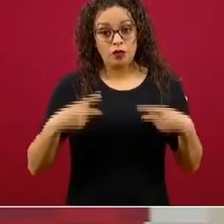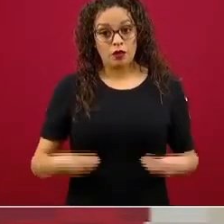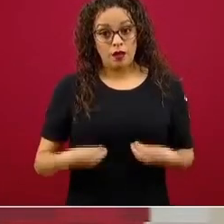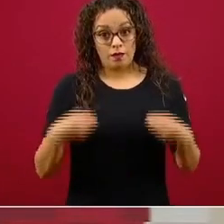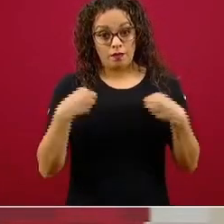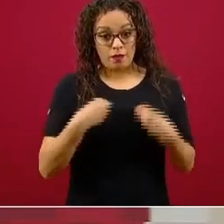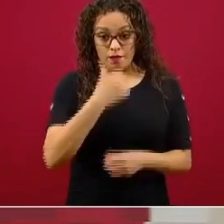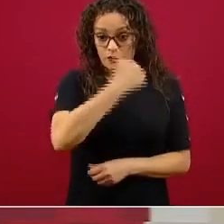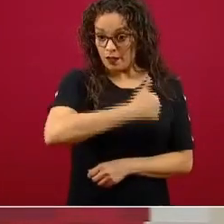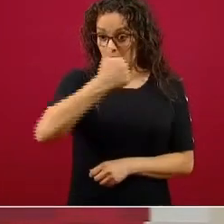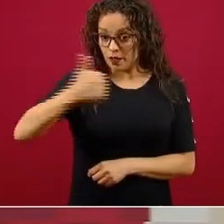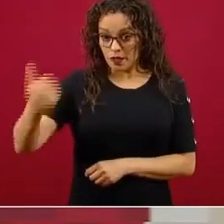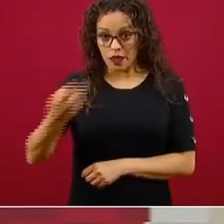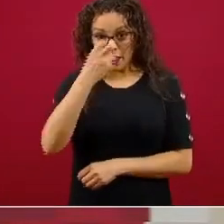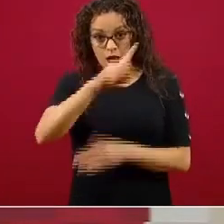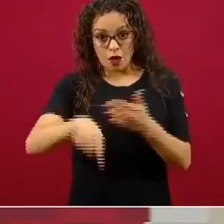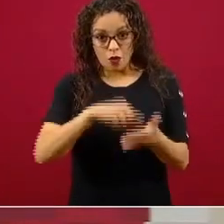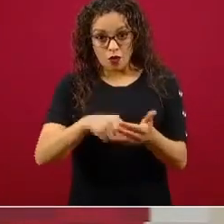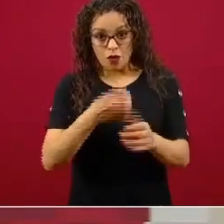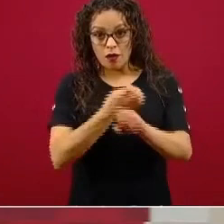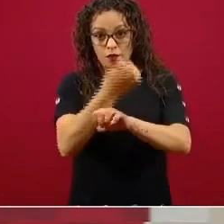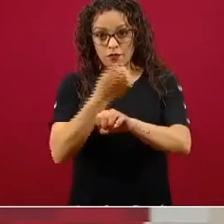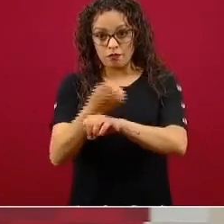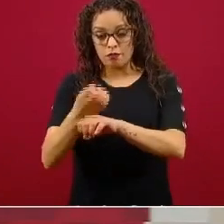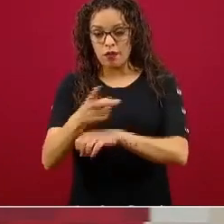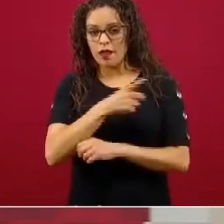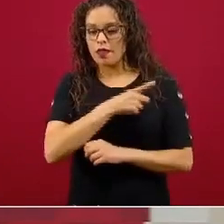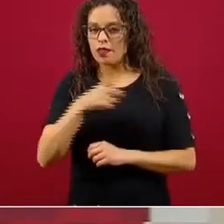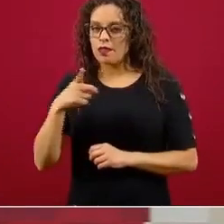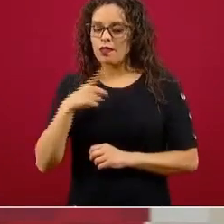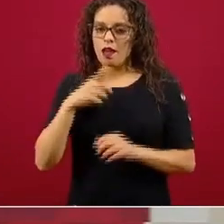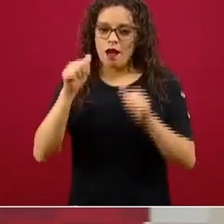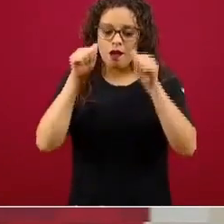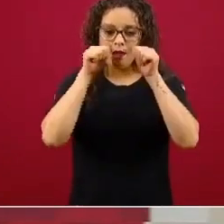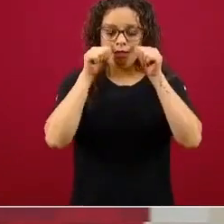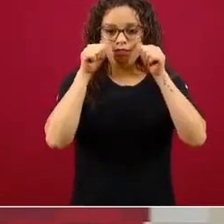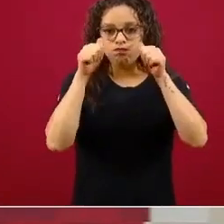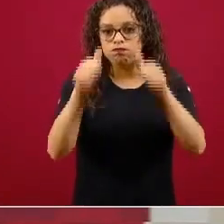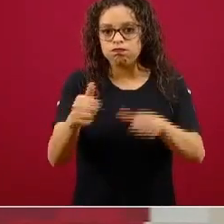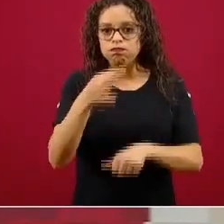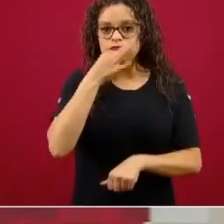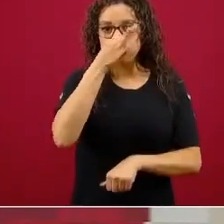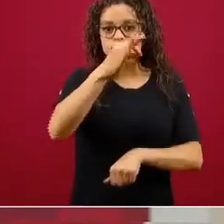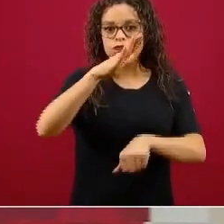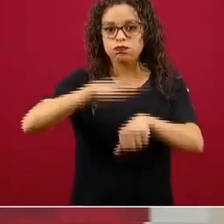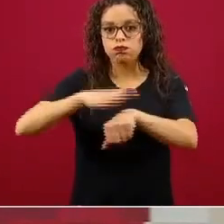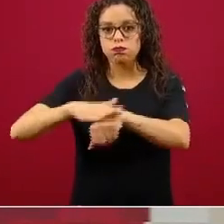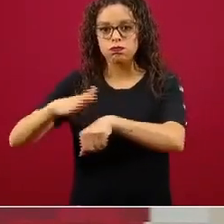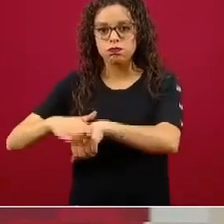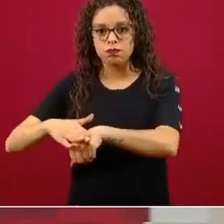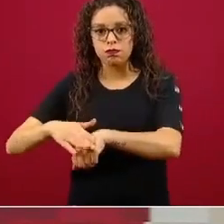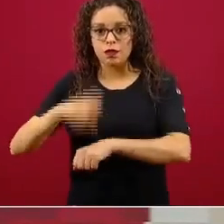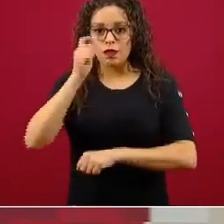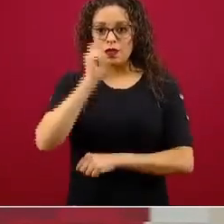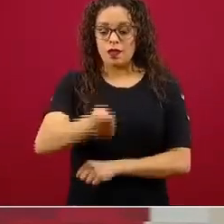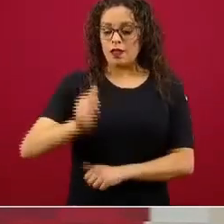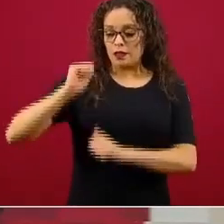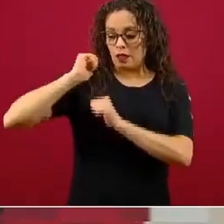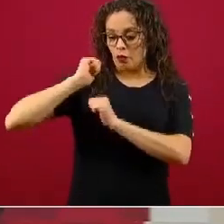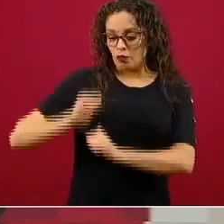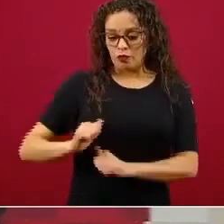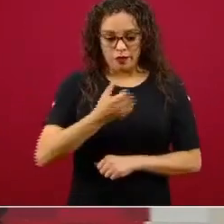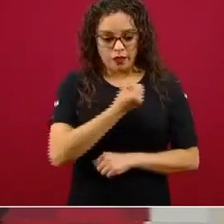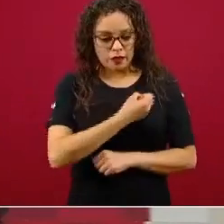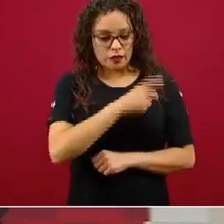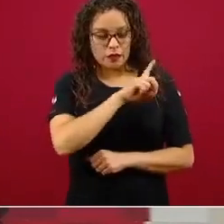entidad federativa, estén atentos y atentas a las indicaciones de la autoridad sanitaria estatal. Como hemos comentado, aquí